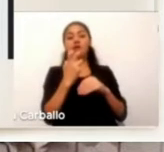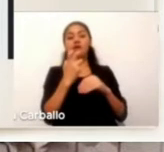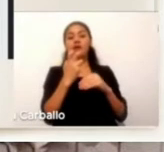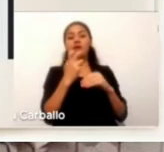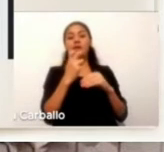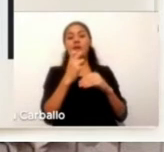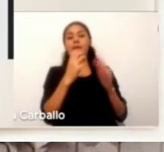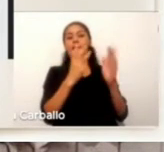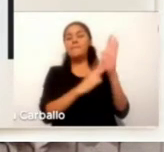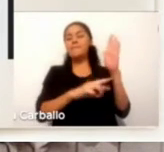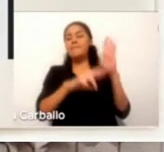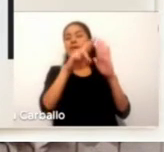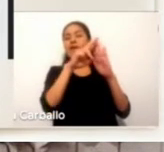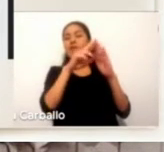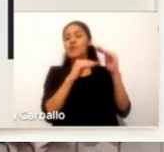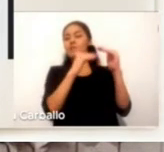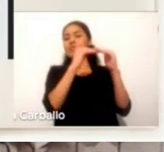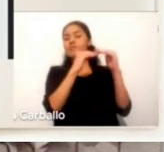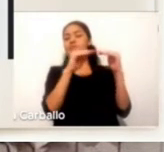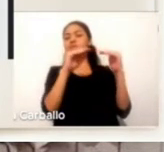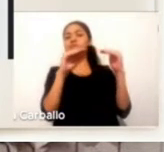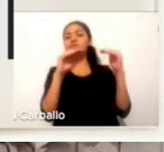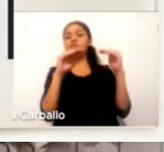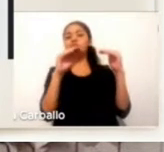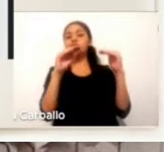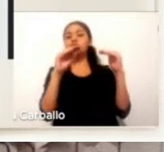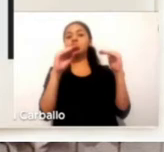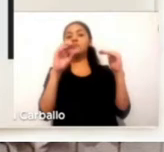se fijó en